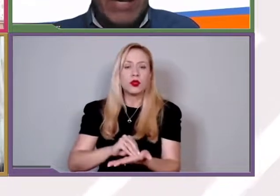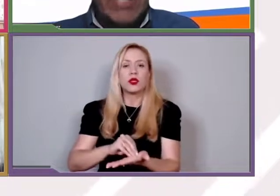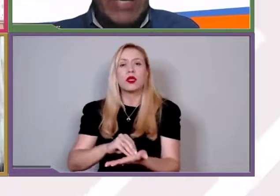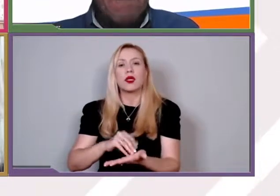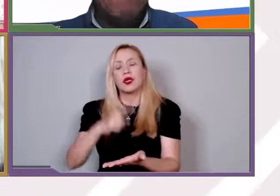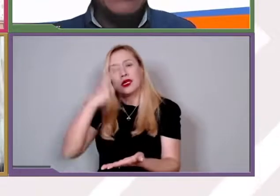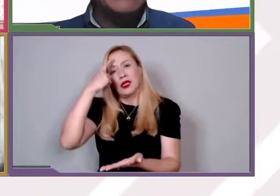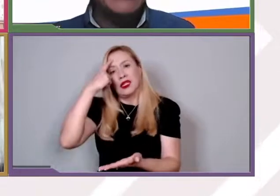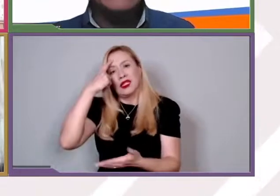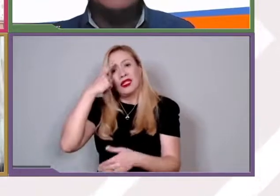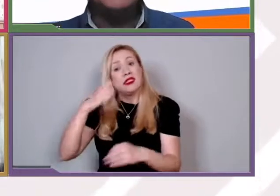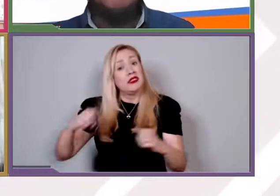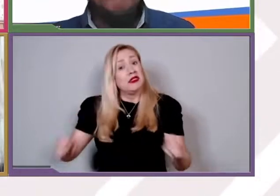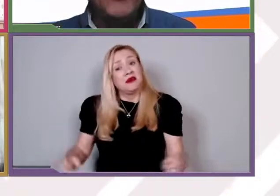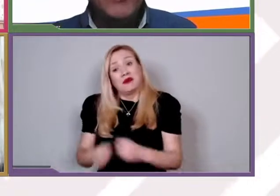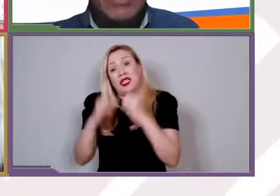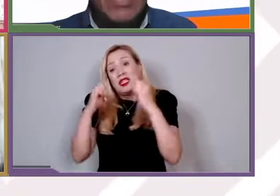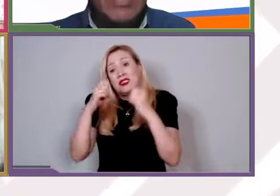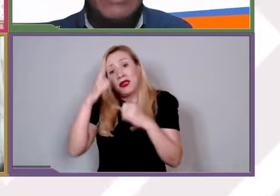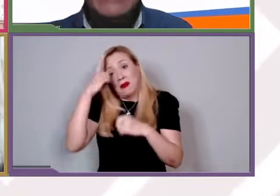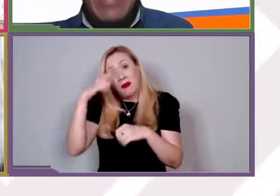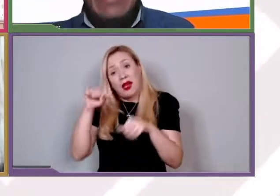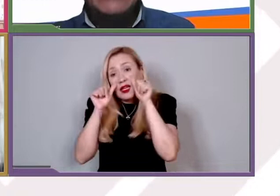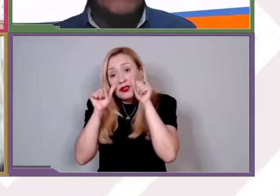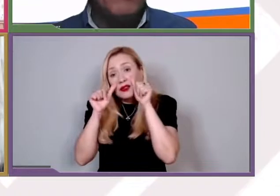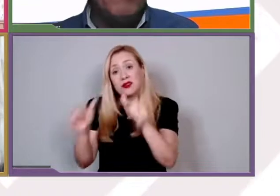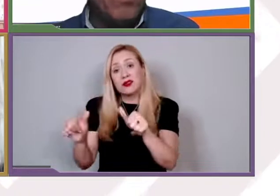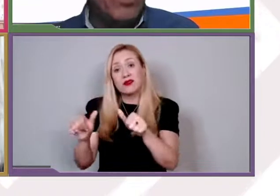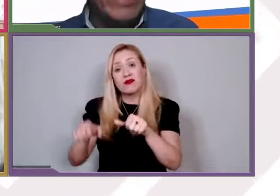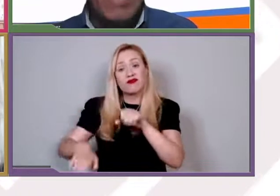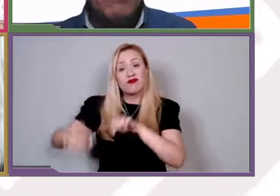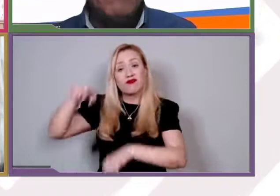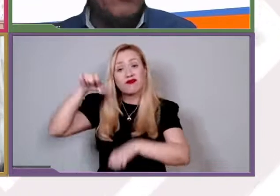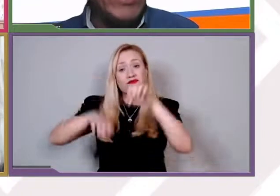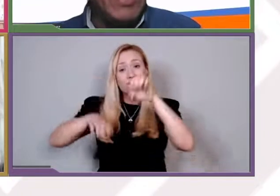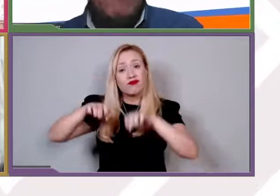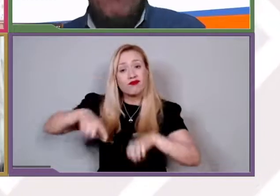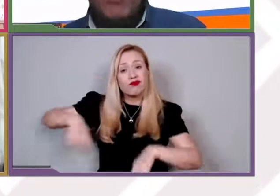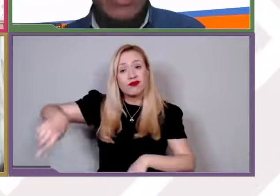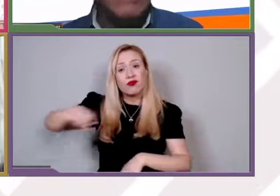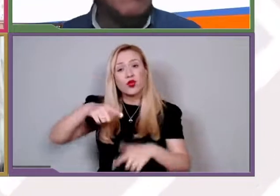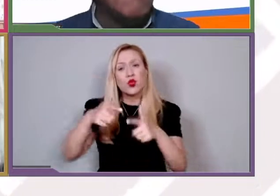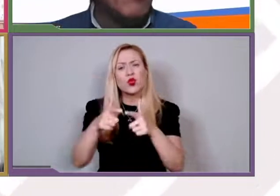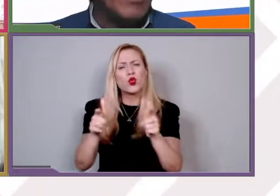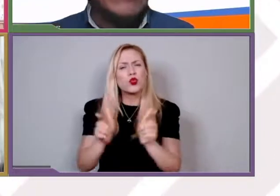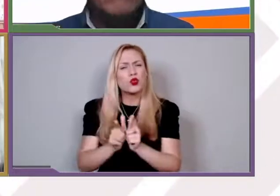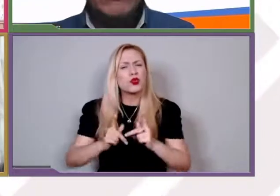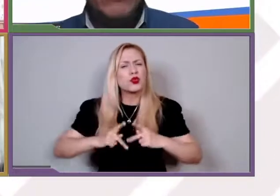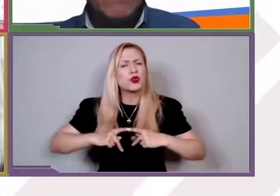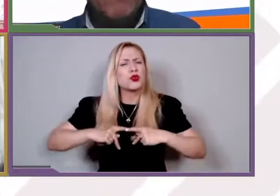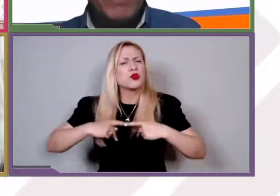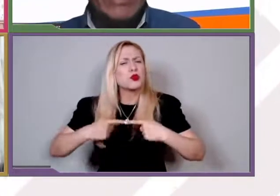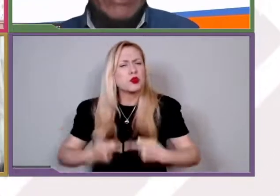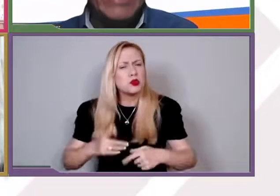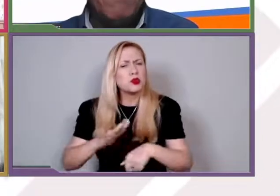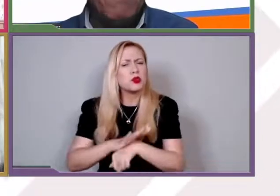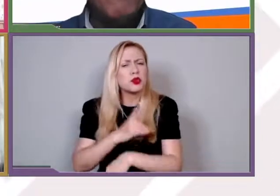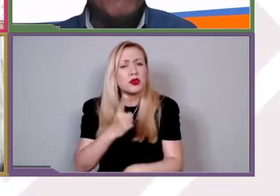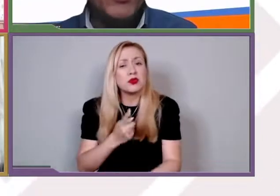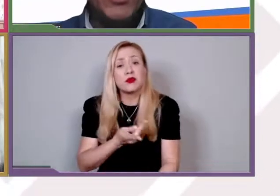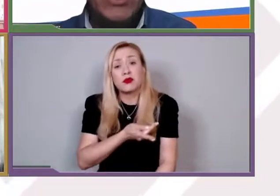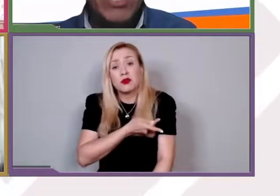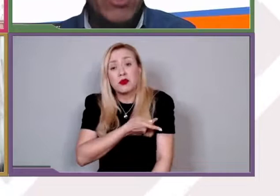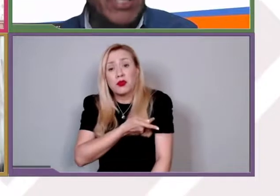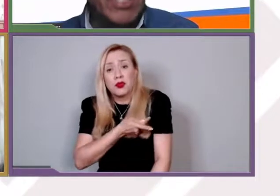de emergencia para dar atención prioritaria a este grupo vulnerable. ¿Vulnerable por qué? Por la situación de pobreza en que